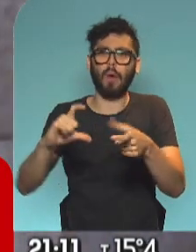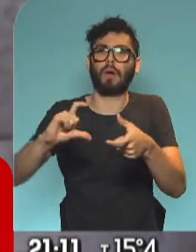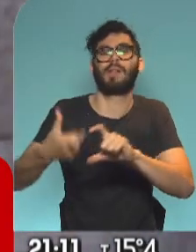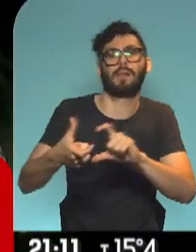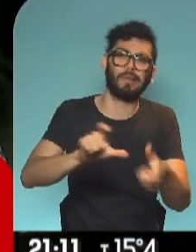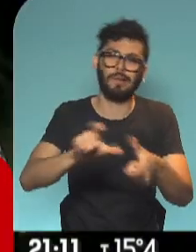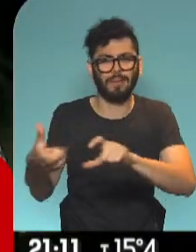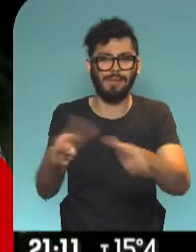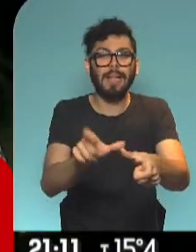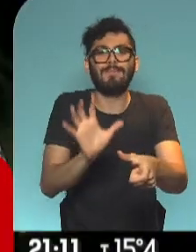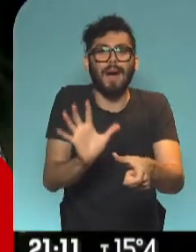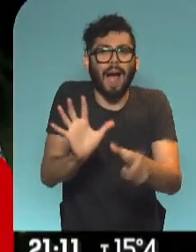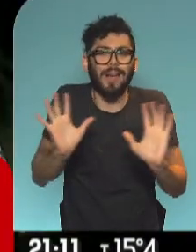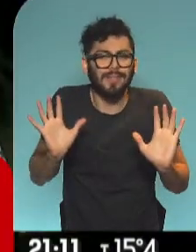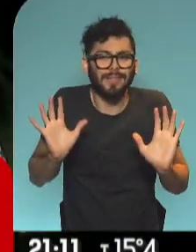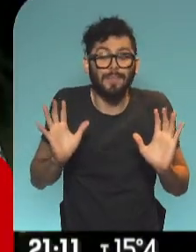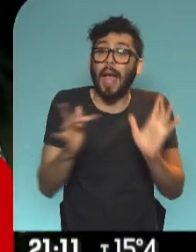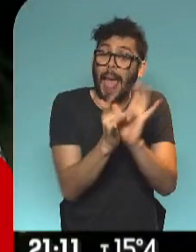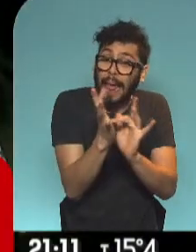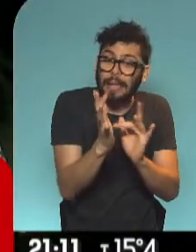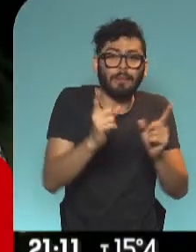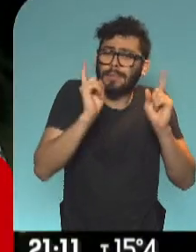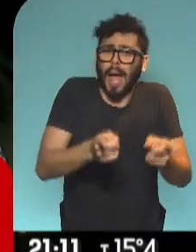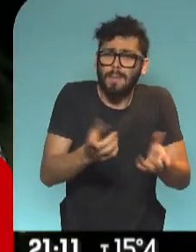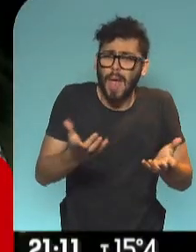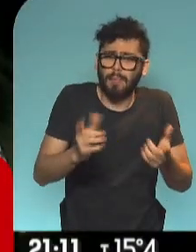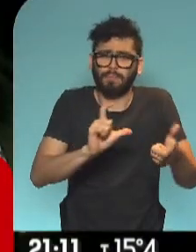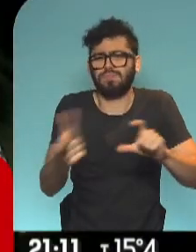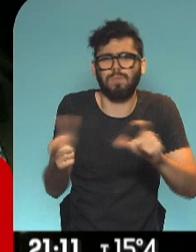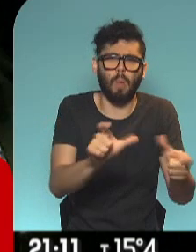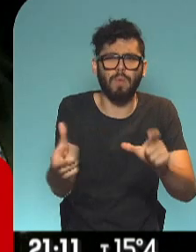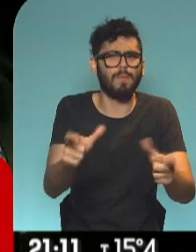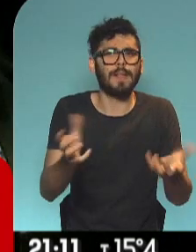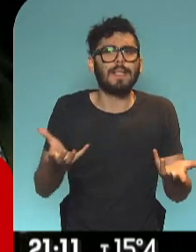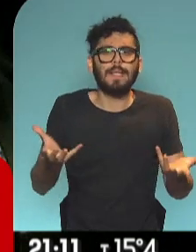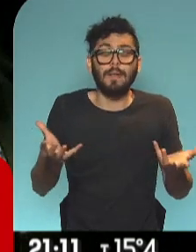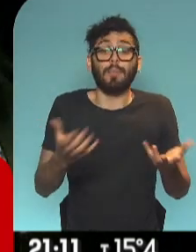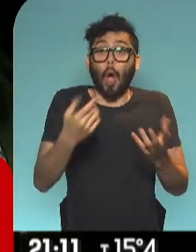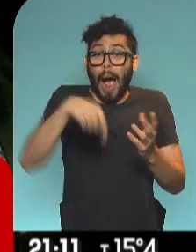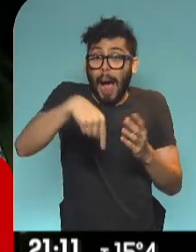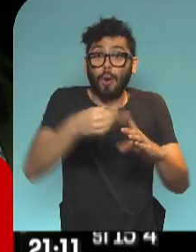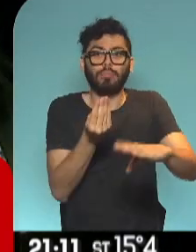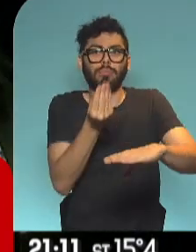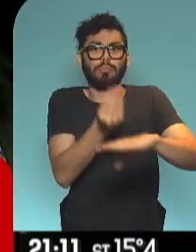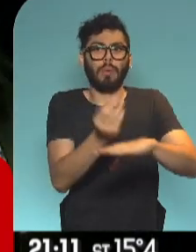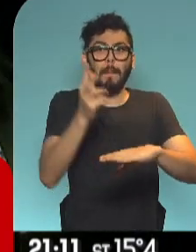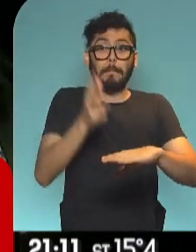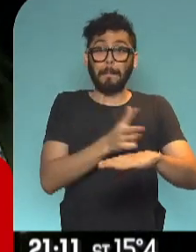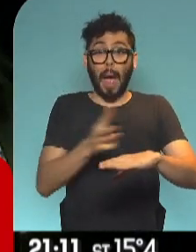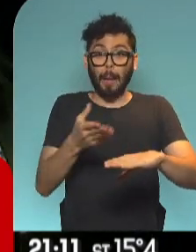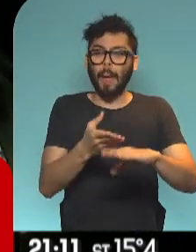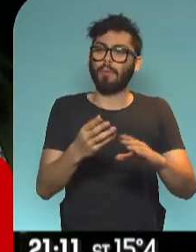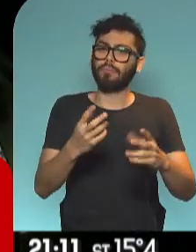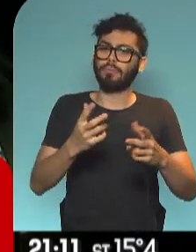pero hay esperanzas de que un Papa dice, se reconoce los derechos